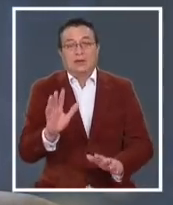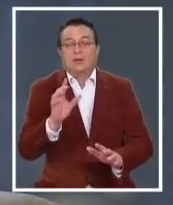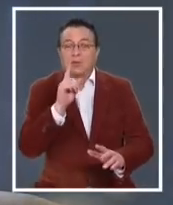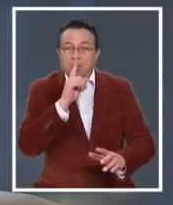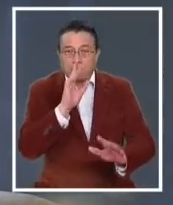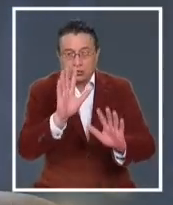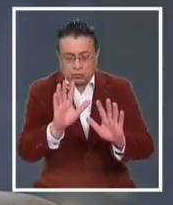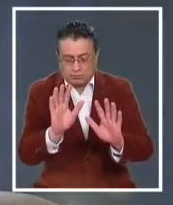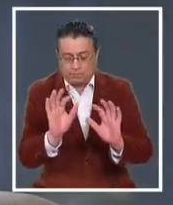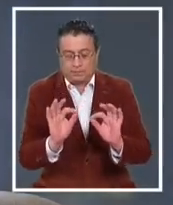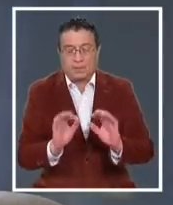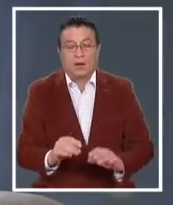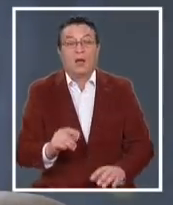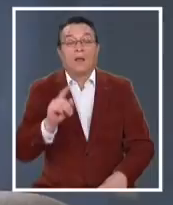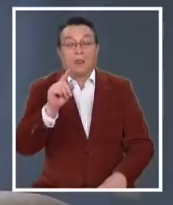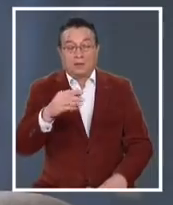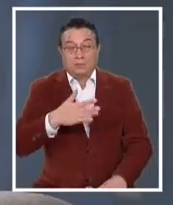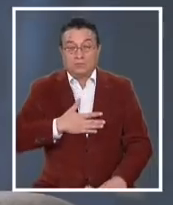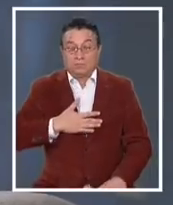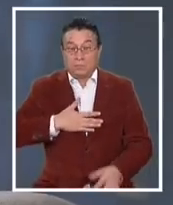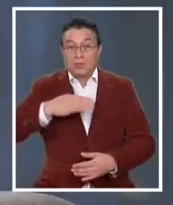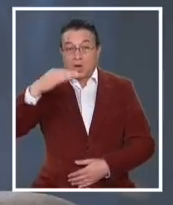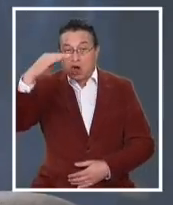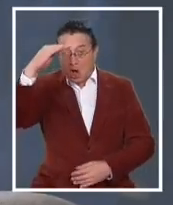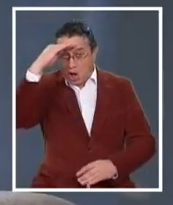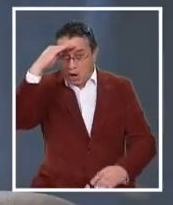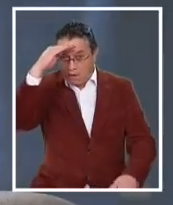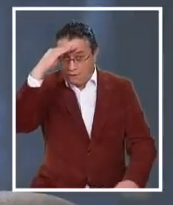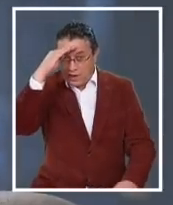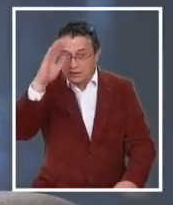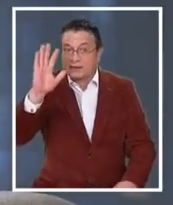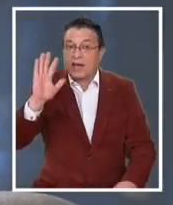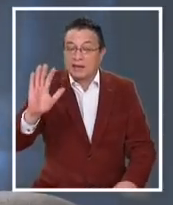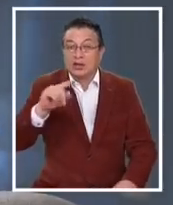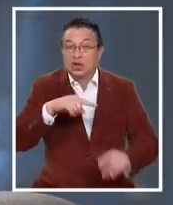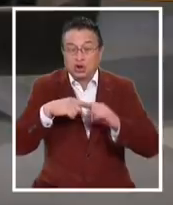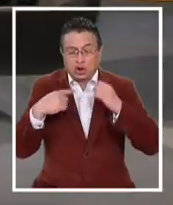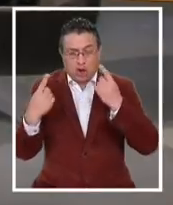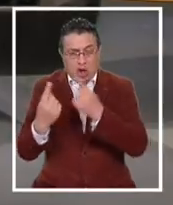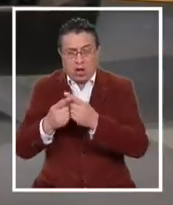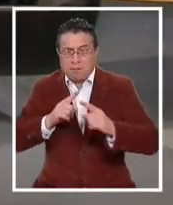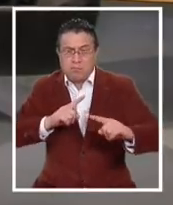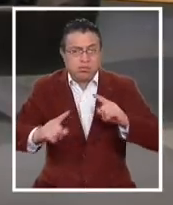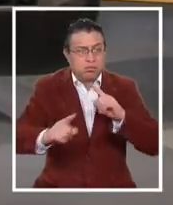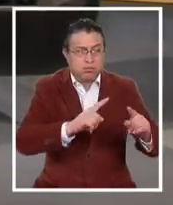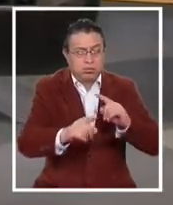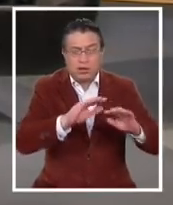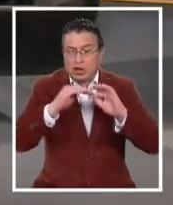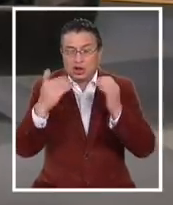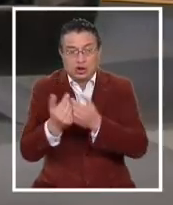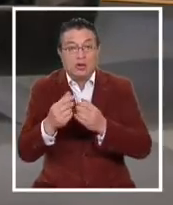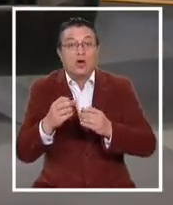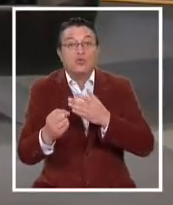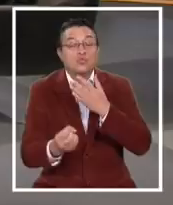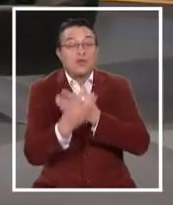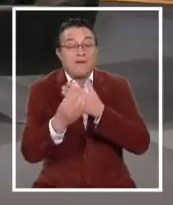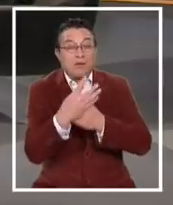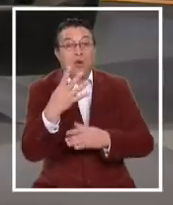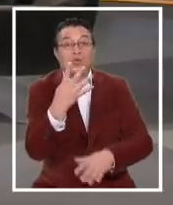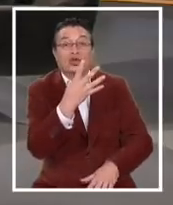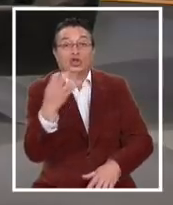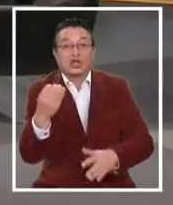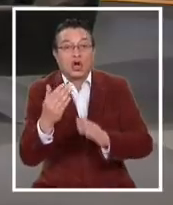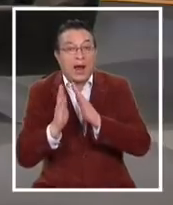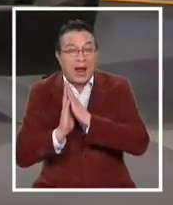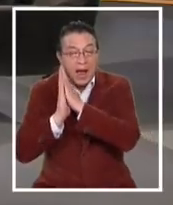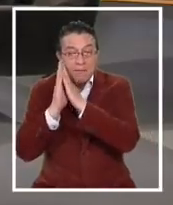supuesto. Confío y confiamos en que toda la gestión que estamos haciendo para que esas camas aparezcan en base al